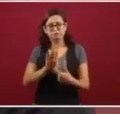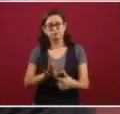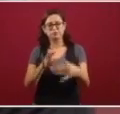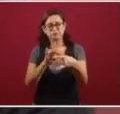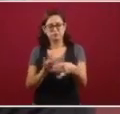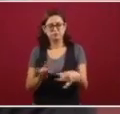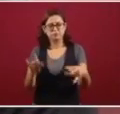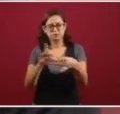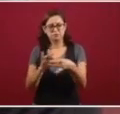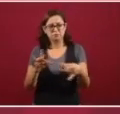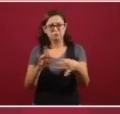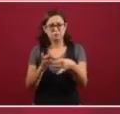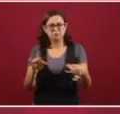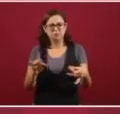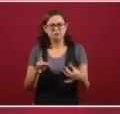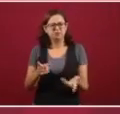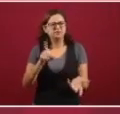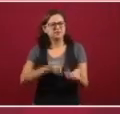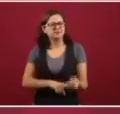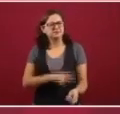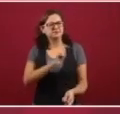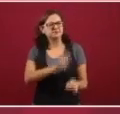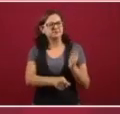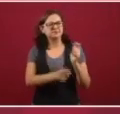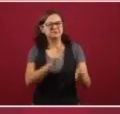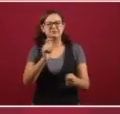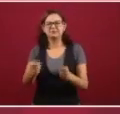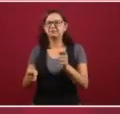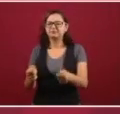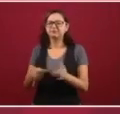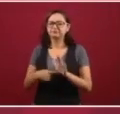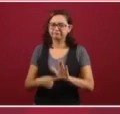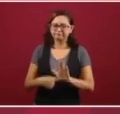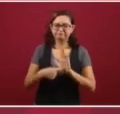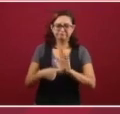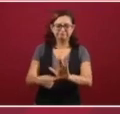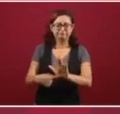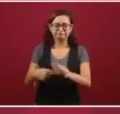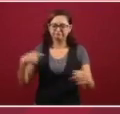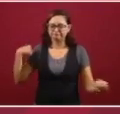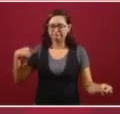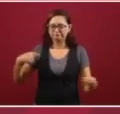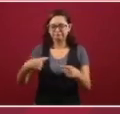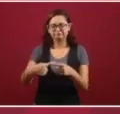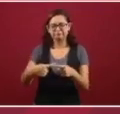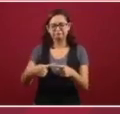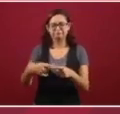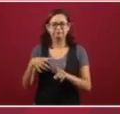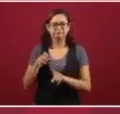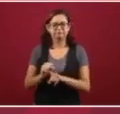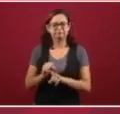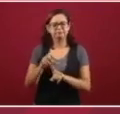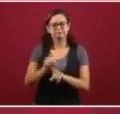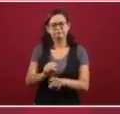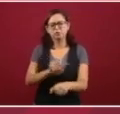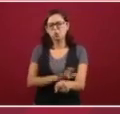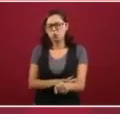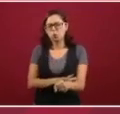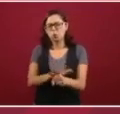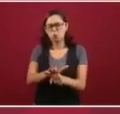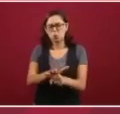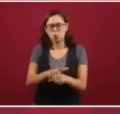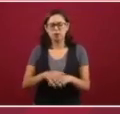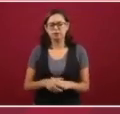qué se está haciendo, qué se ha logrado en esta materia. Si